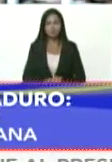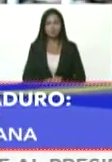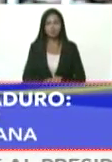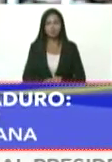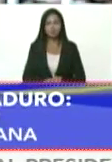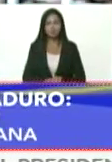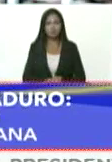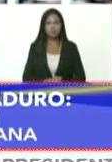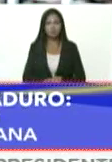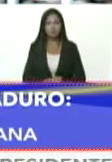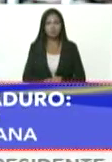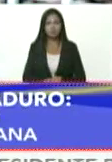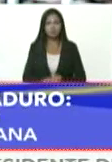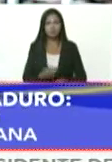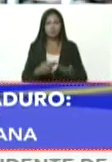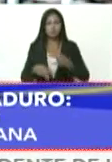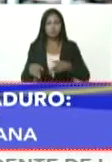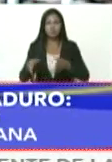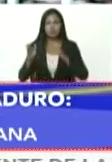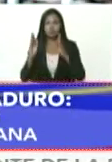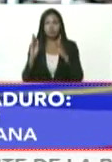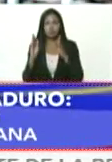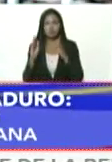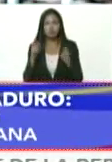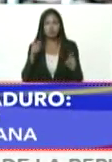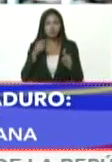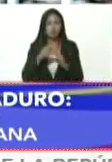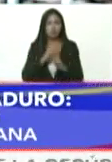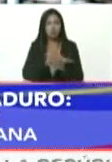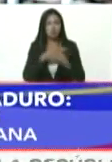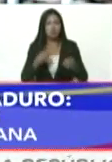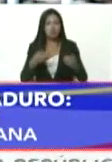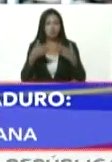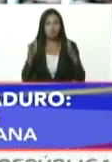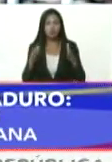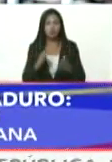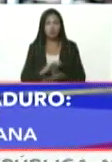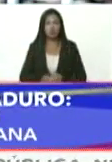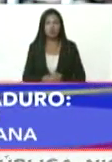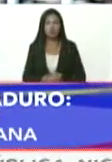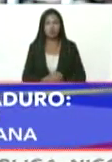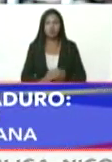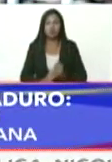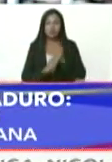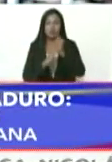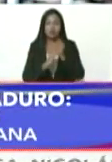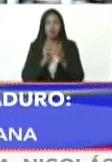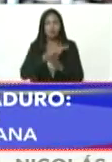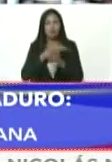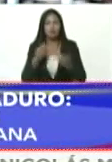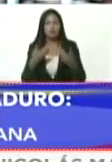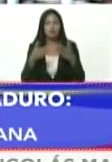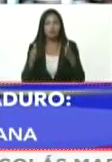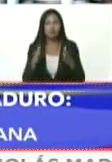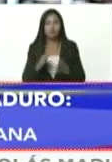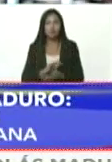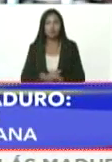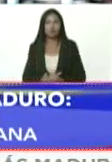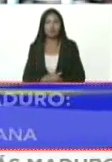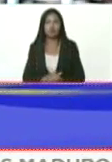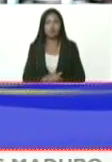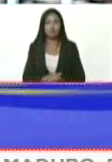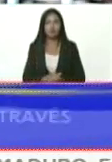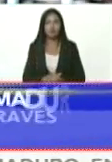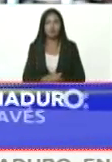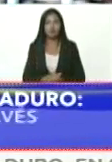Lo que es la construcción de la red del poder popular, del liderazgo del poder popular, que